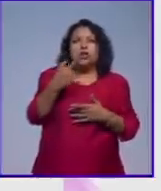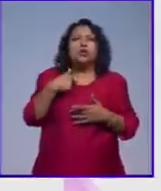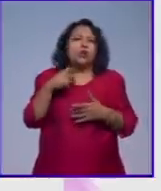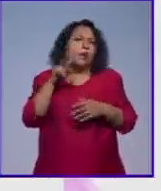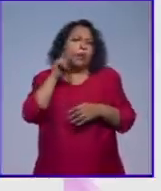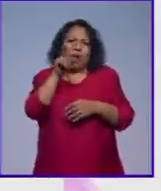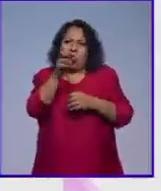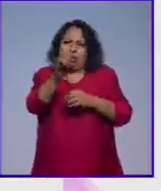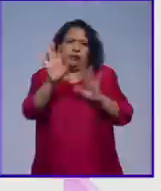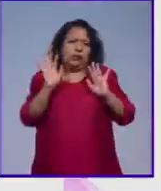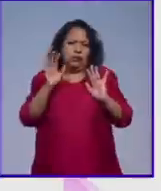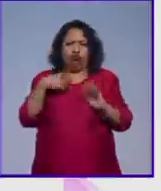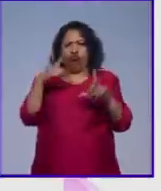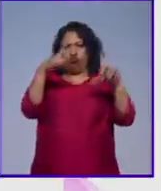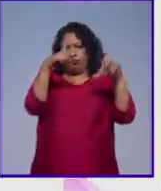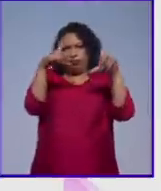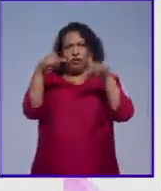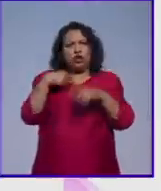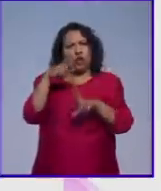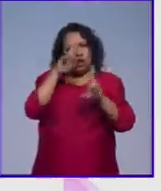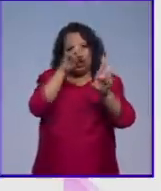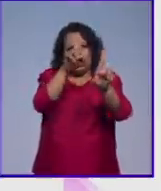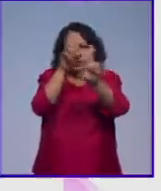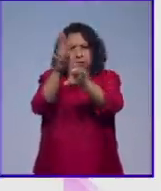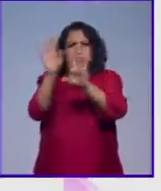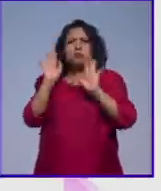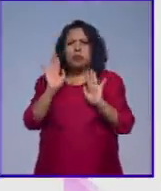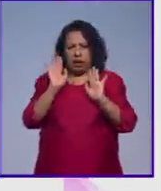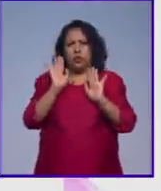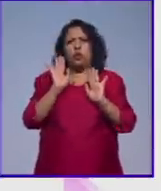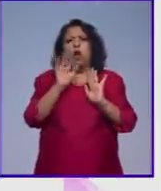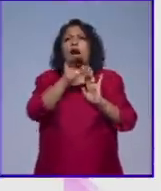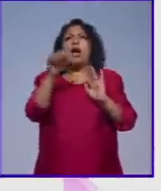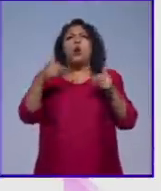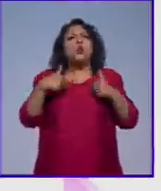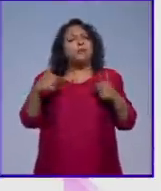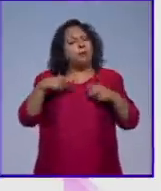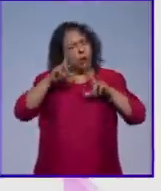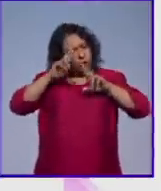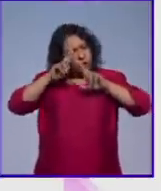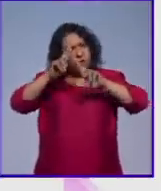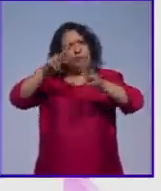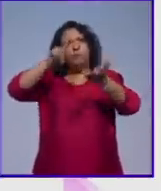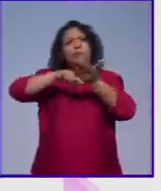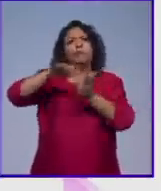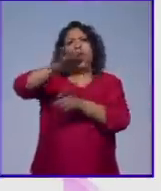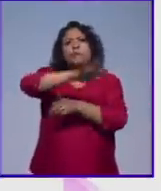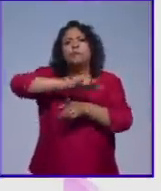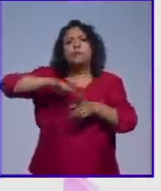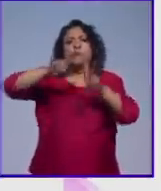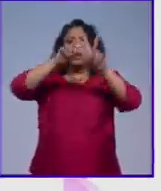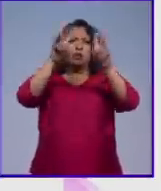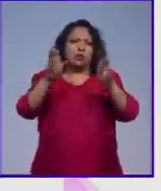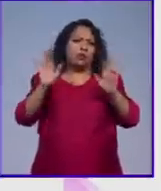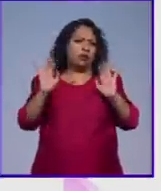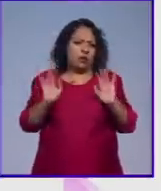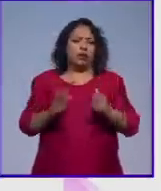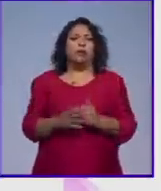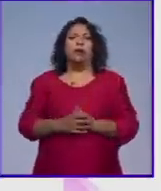la manera en lo que veo, ¿no? Yo trato de respetar lo más posible al ser humano dentro de un entorno y de un tema